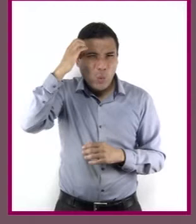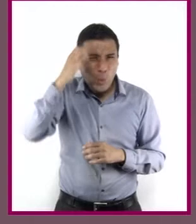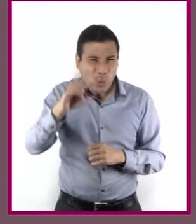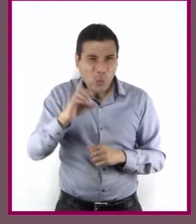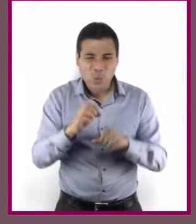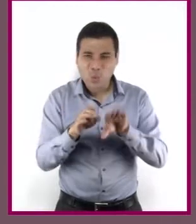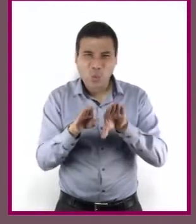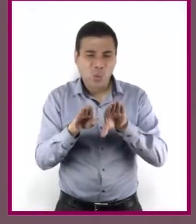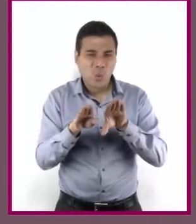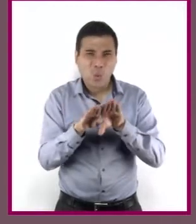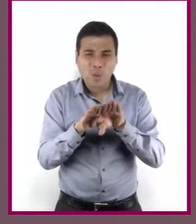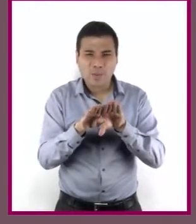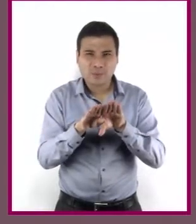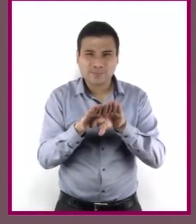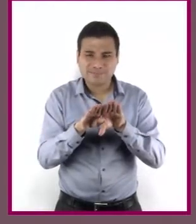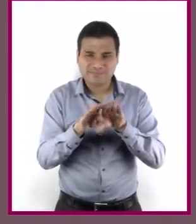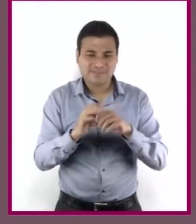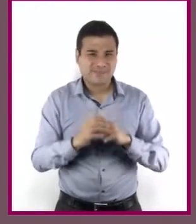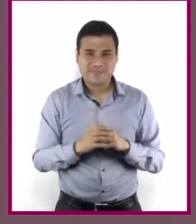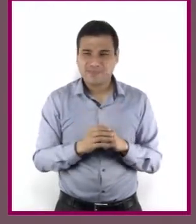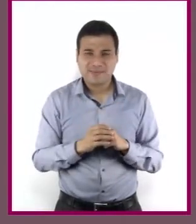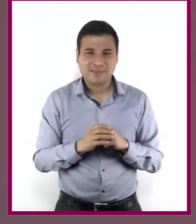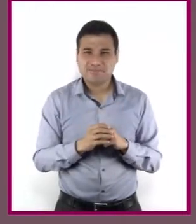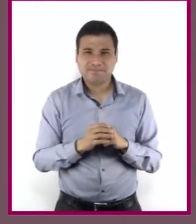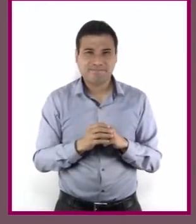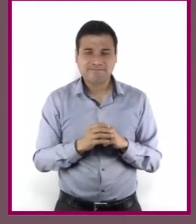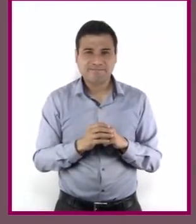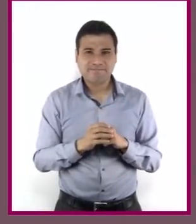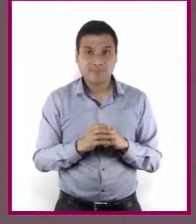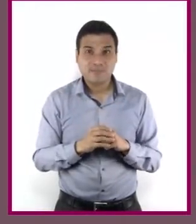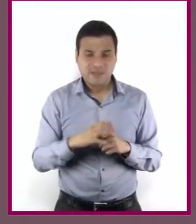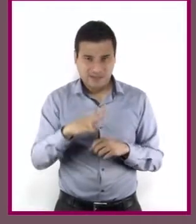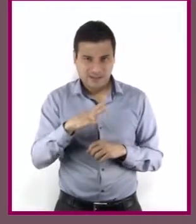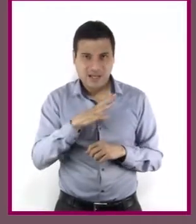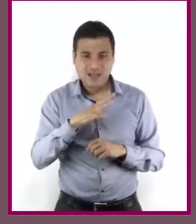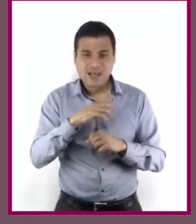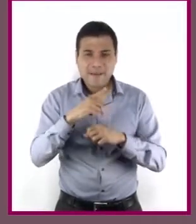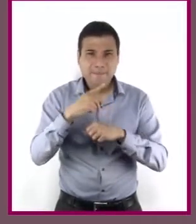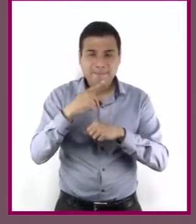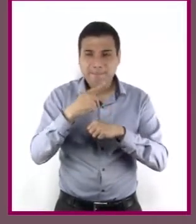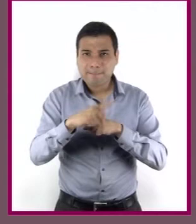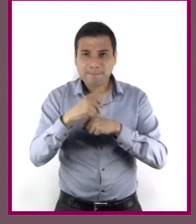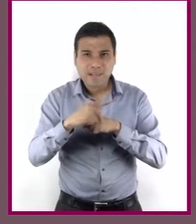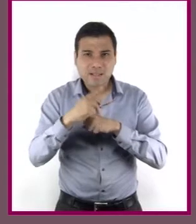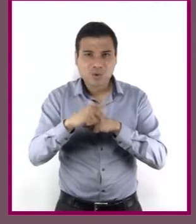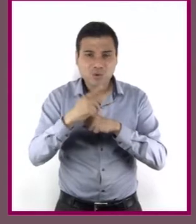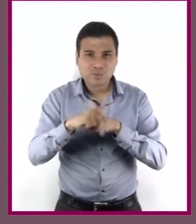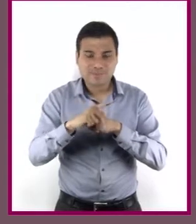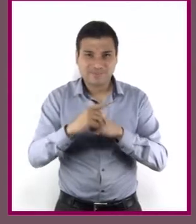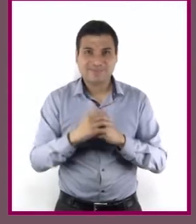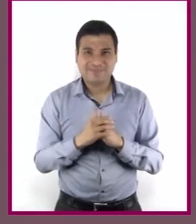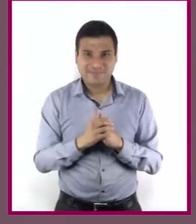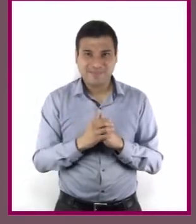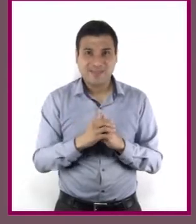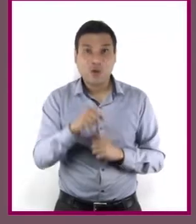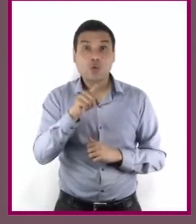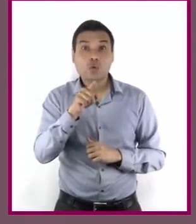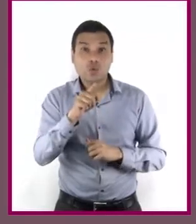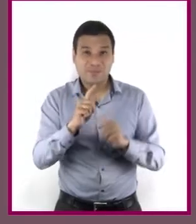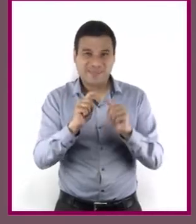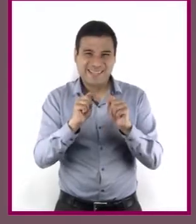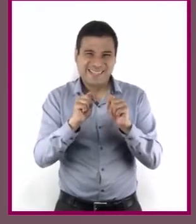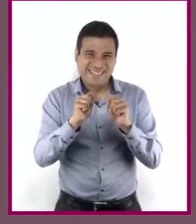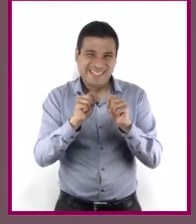Johannesburgo, expuesta a todo tipo de peligros, y que quienes se llevaron de su casa a tu tita,